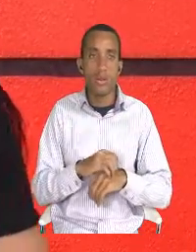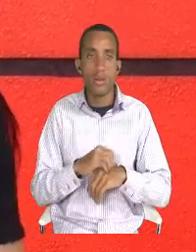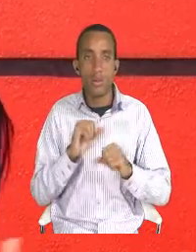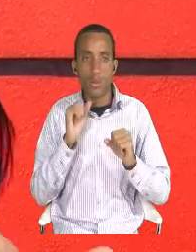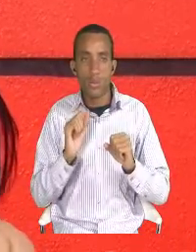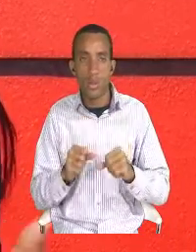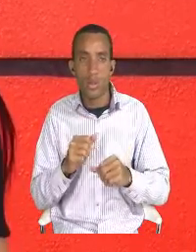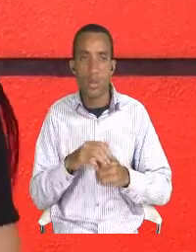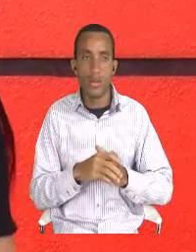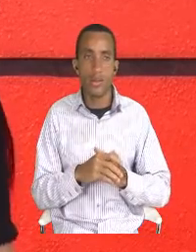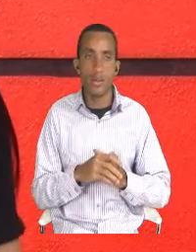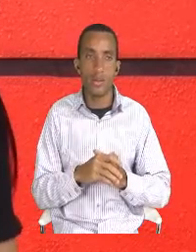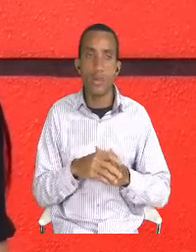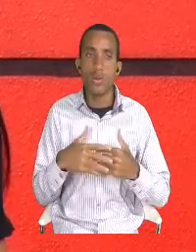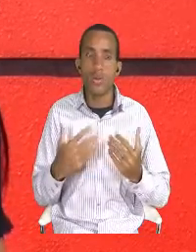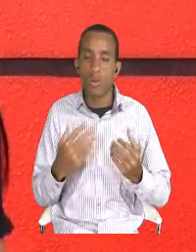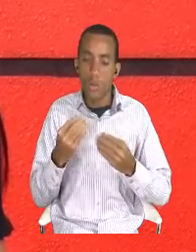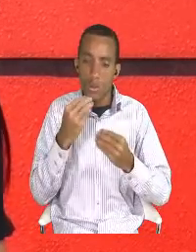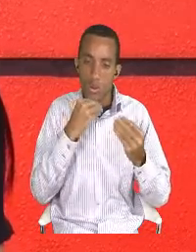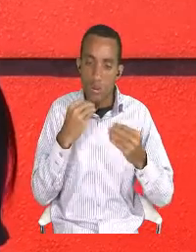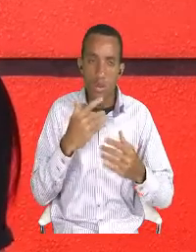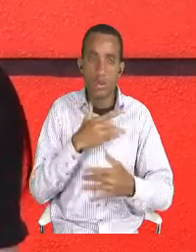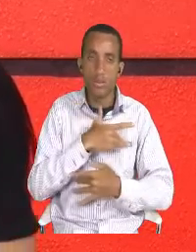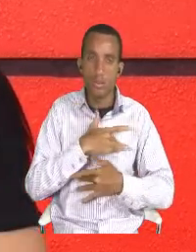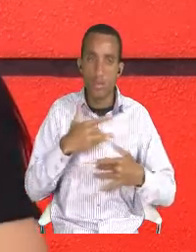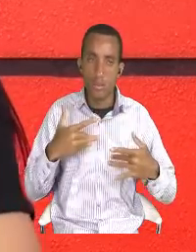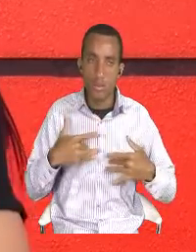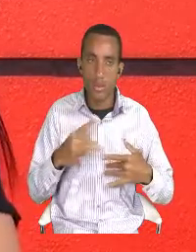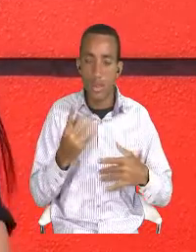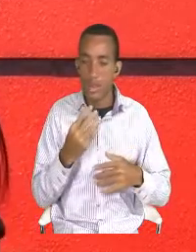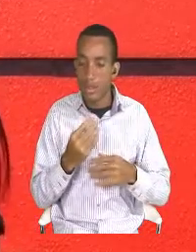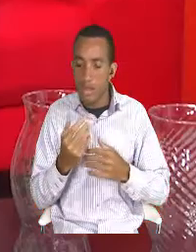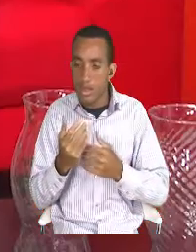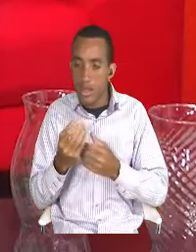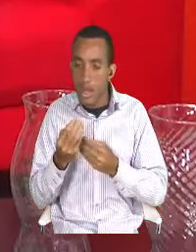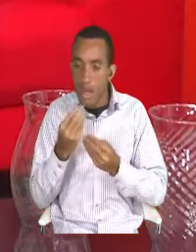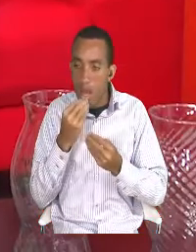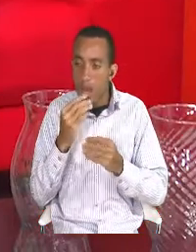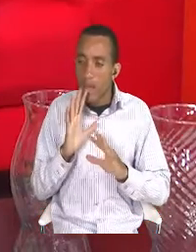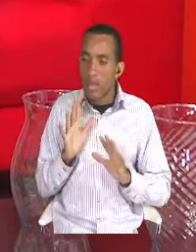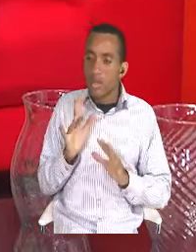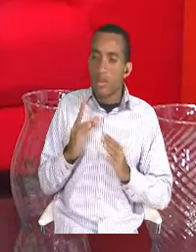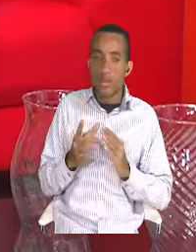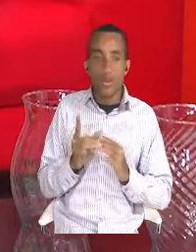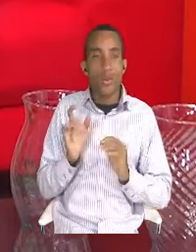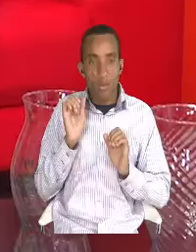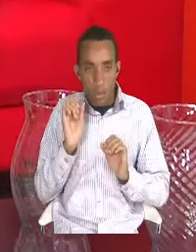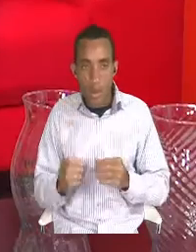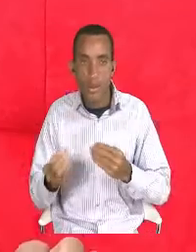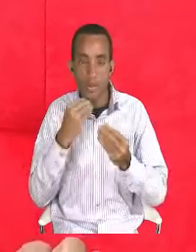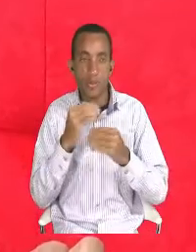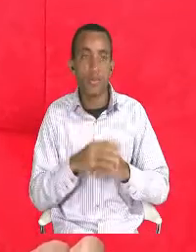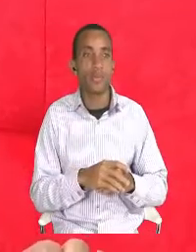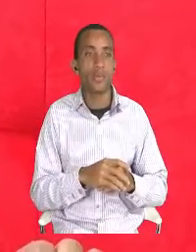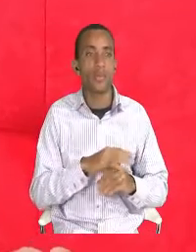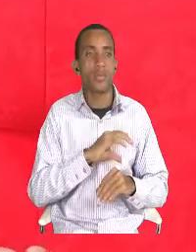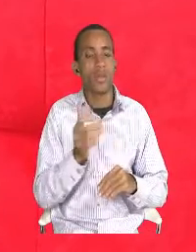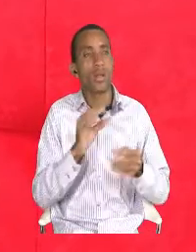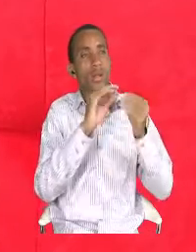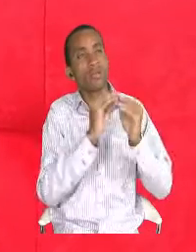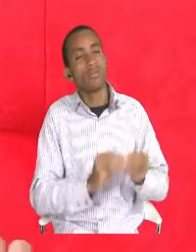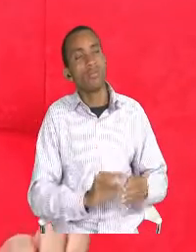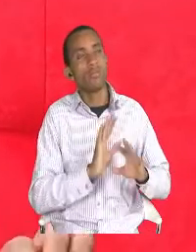manera de comer saludablemente sin cohibirte de las cosas. Precisamente una de las formas más rápidas de